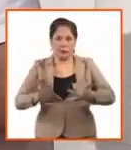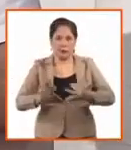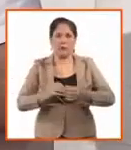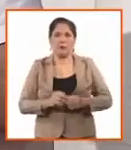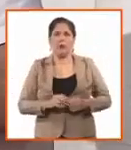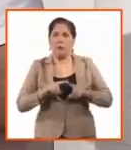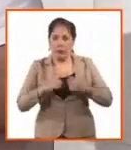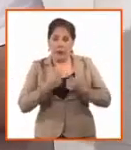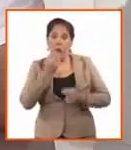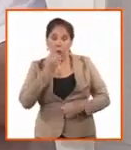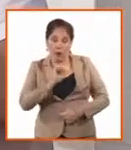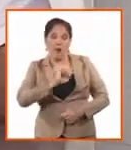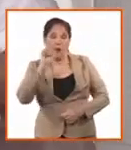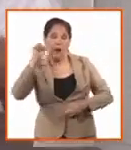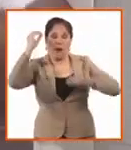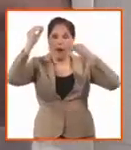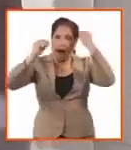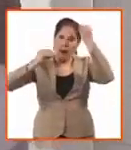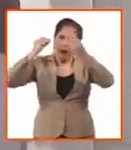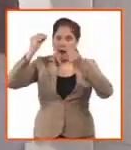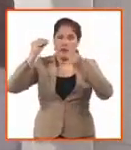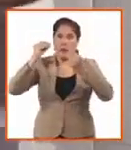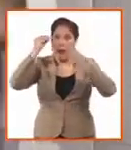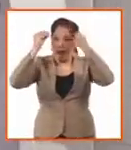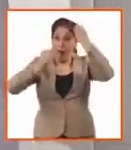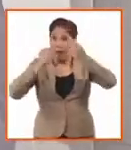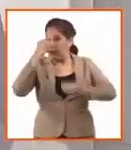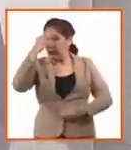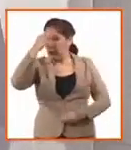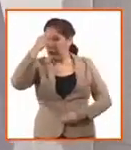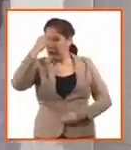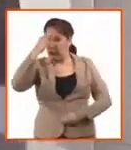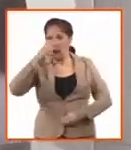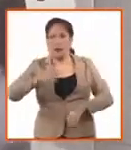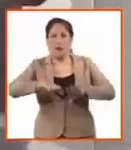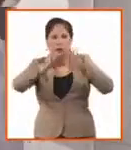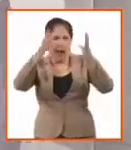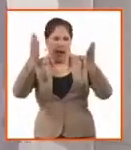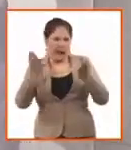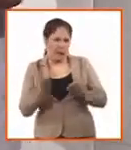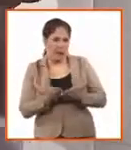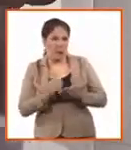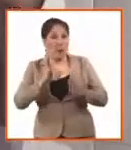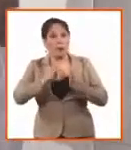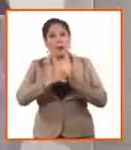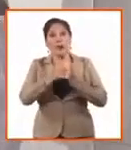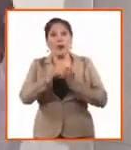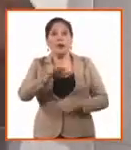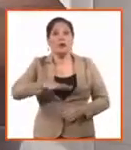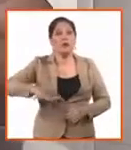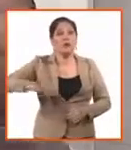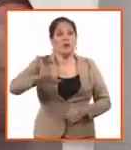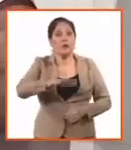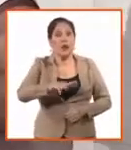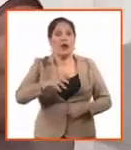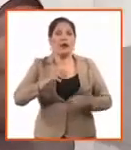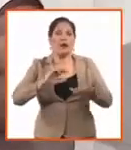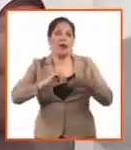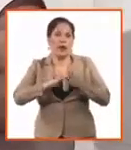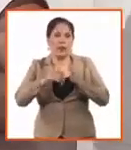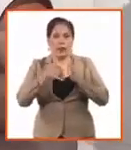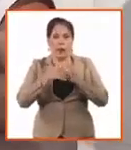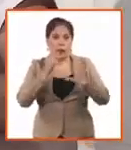es posible hacer ese análisis, porque su pensamiento tiene un nivel de universalidad. Uh-huh. ¿No? Y el proyecto socialista, el proyecto comunista, tiene un nivel